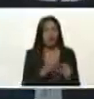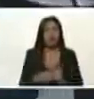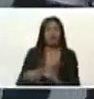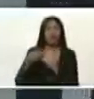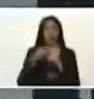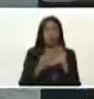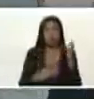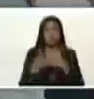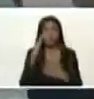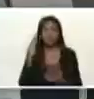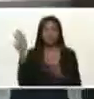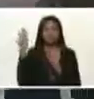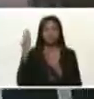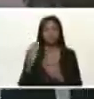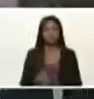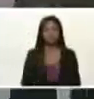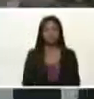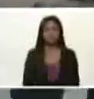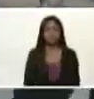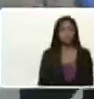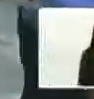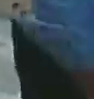articular. Adelante.